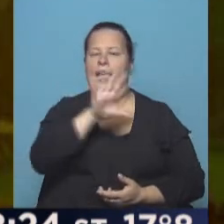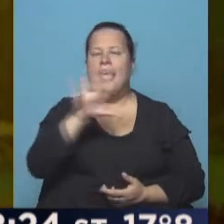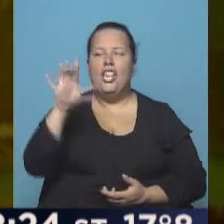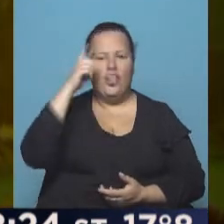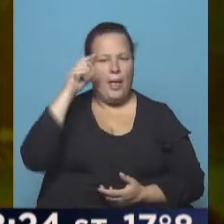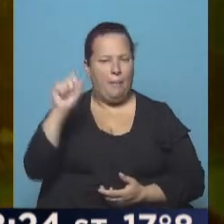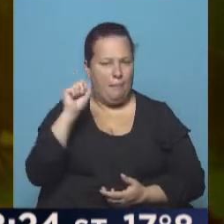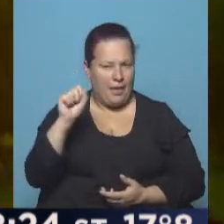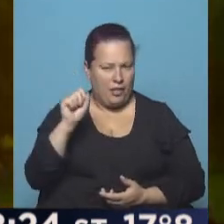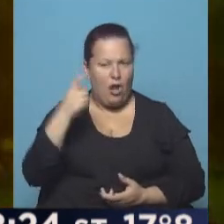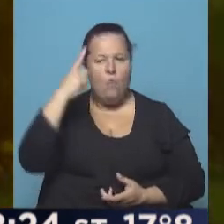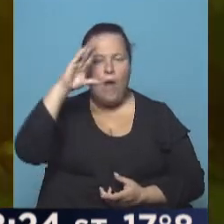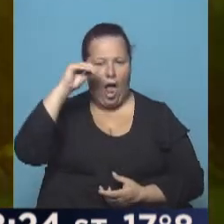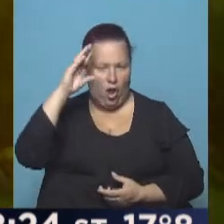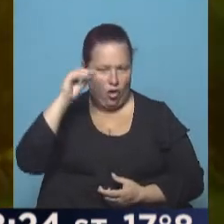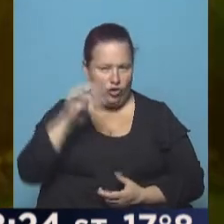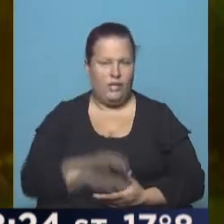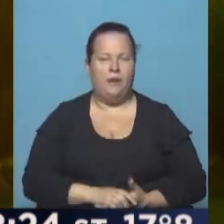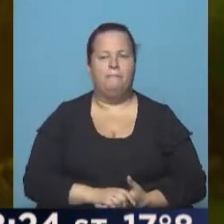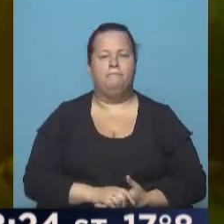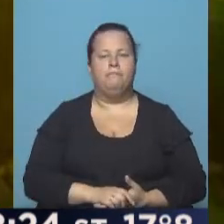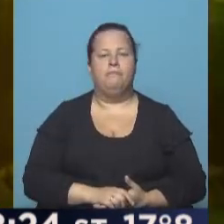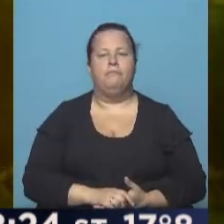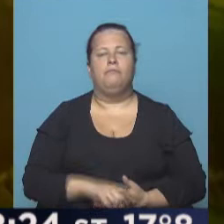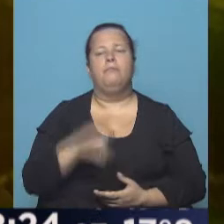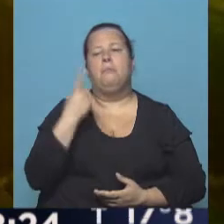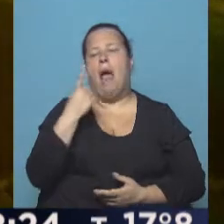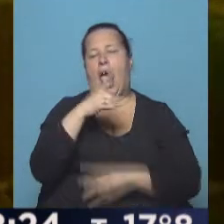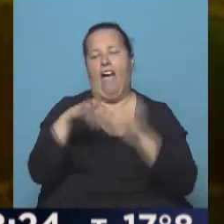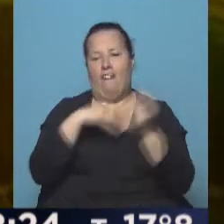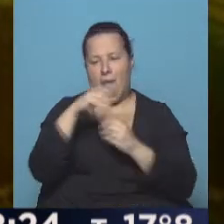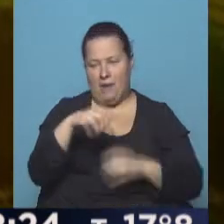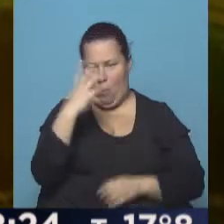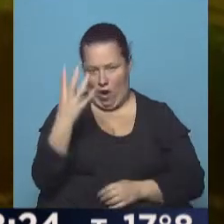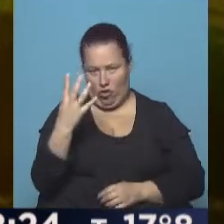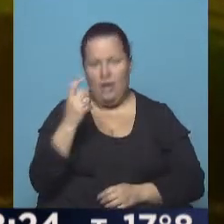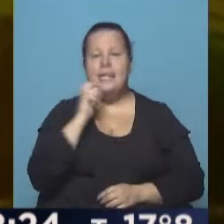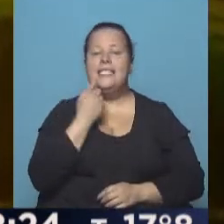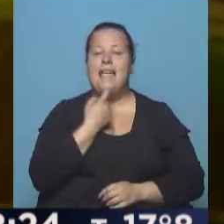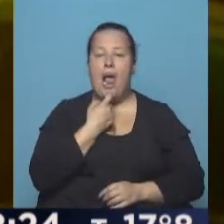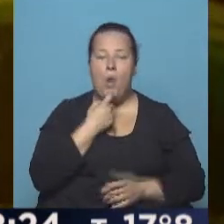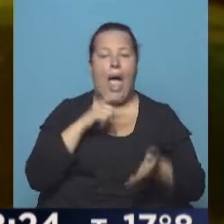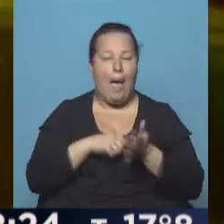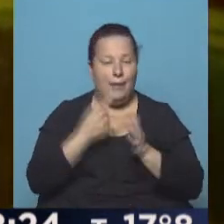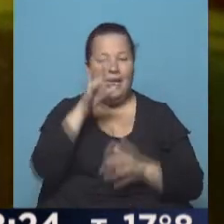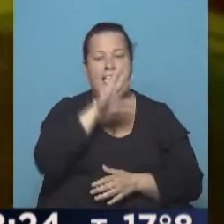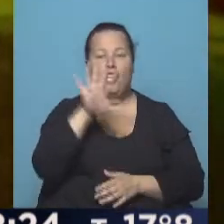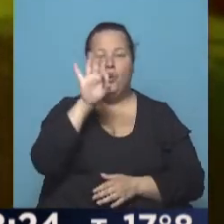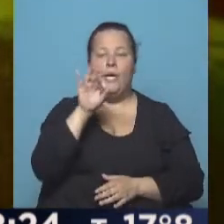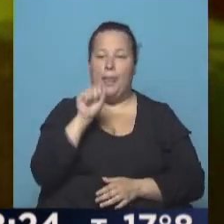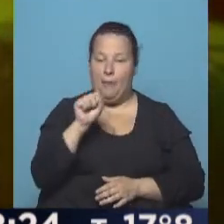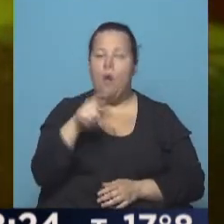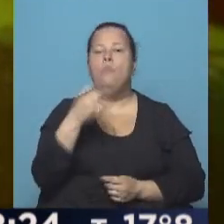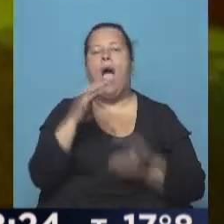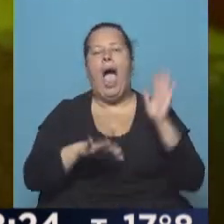510 pesos la noche para una familia tipo, ¿no? San Luis, la capital, 550 pesos. Esto